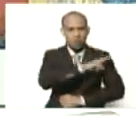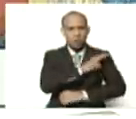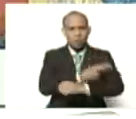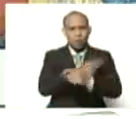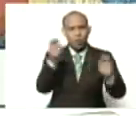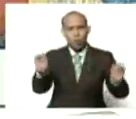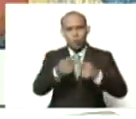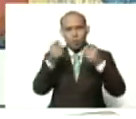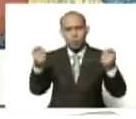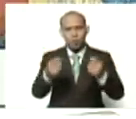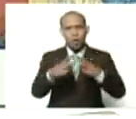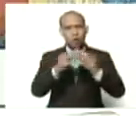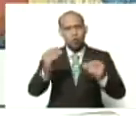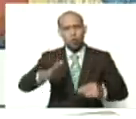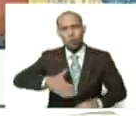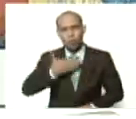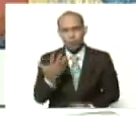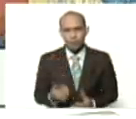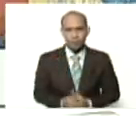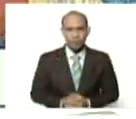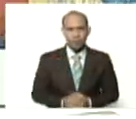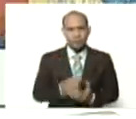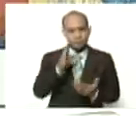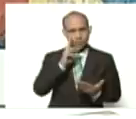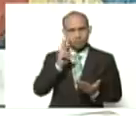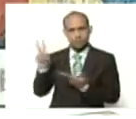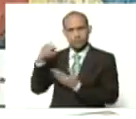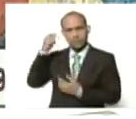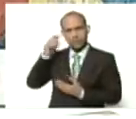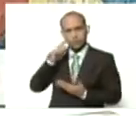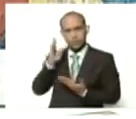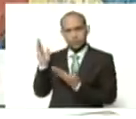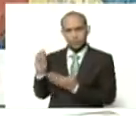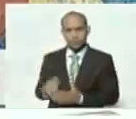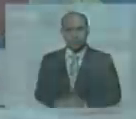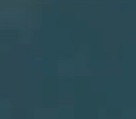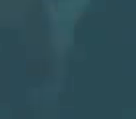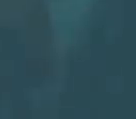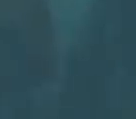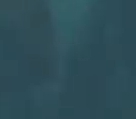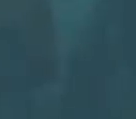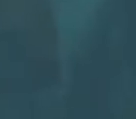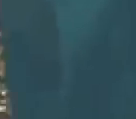popular, todo se puede. Vamos a ver este video.